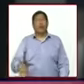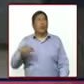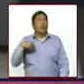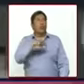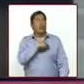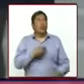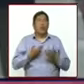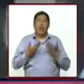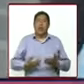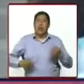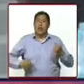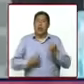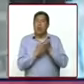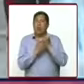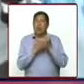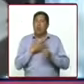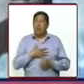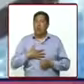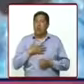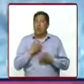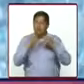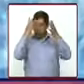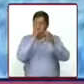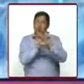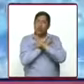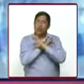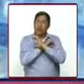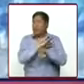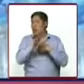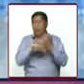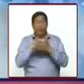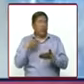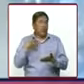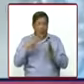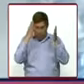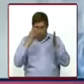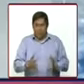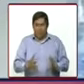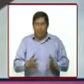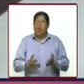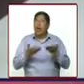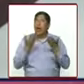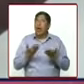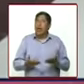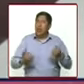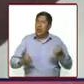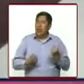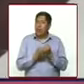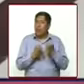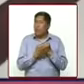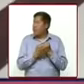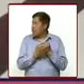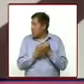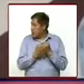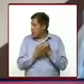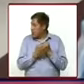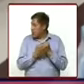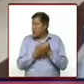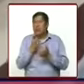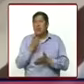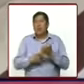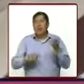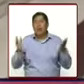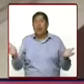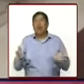Estamos aquí con este apoyo, por favor, con mucho cariño de parte de todos los estudiantes, aquí aportando para lo que